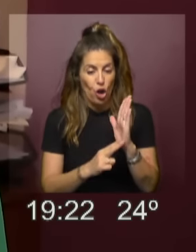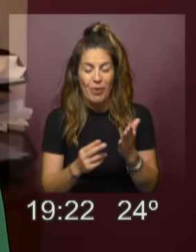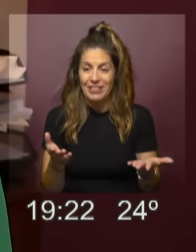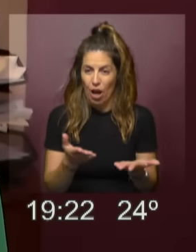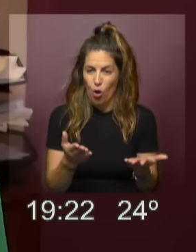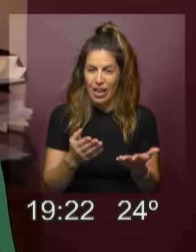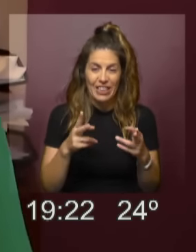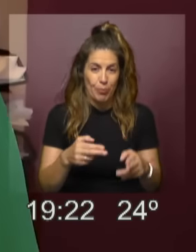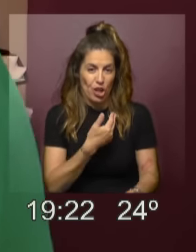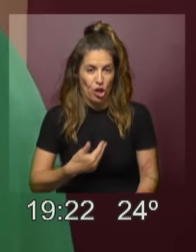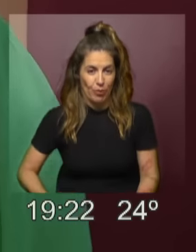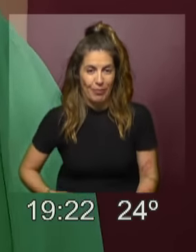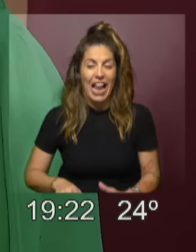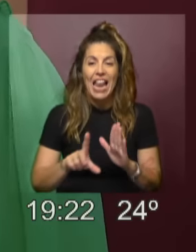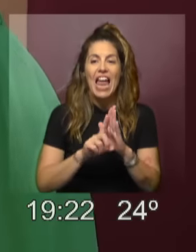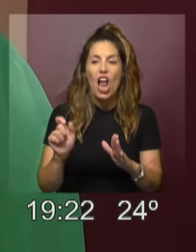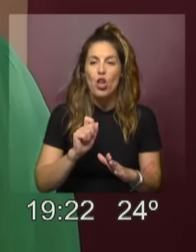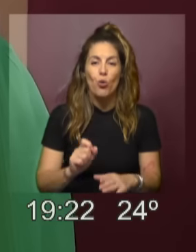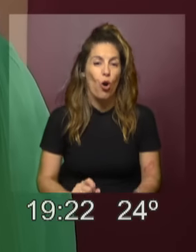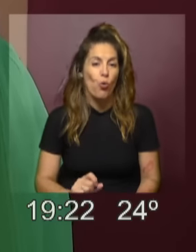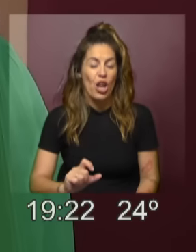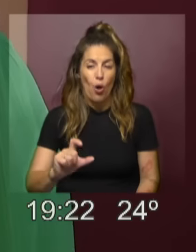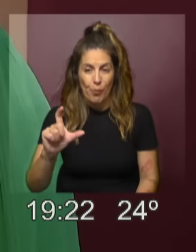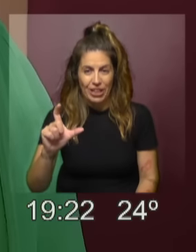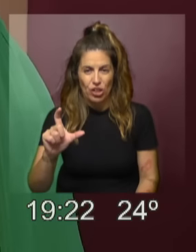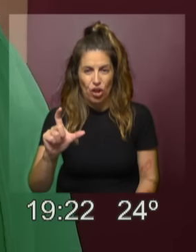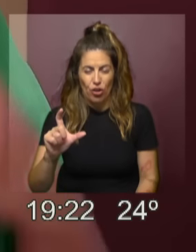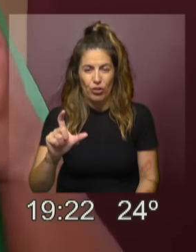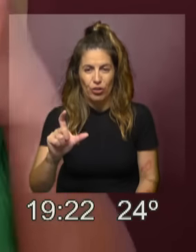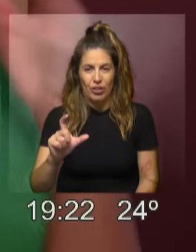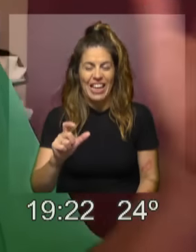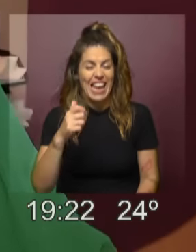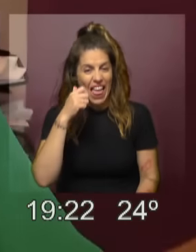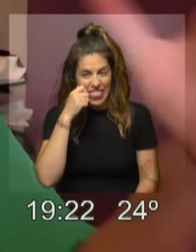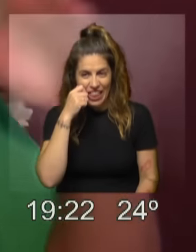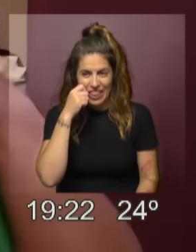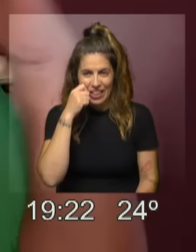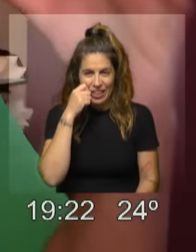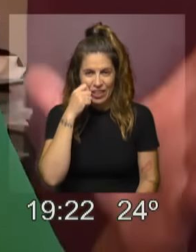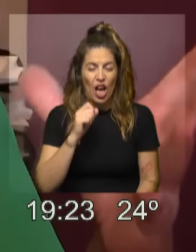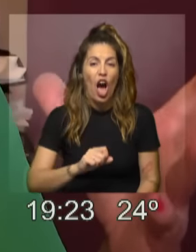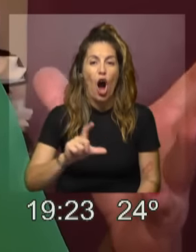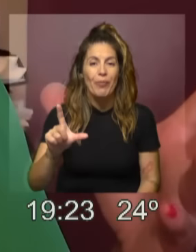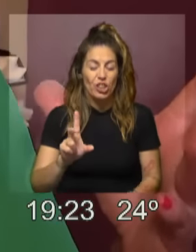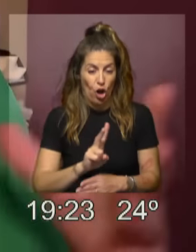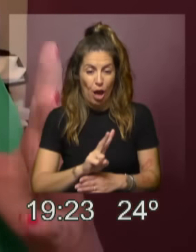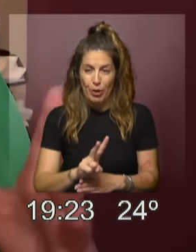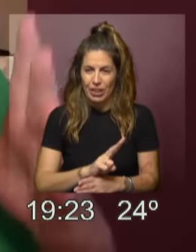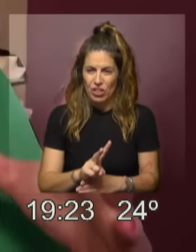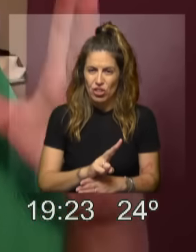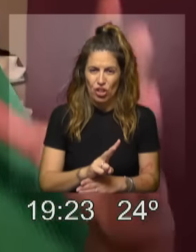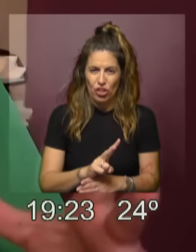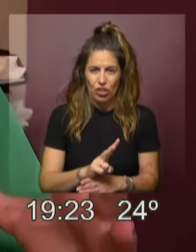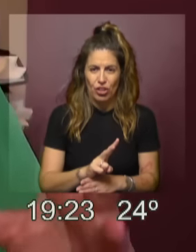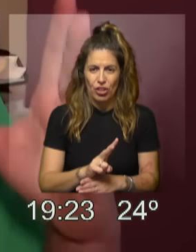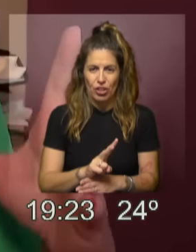gobierno, estableció un aumento en la edad, es decir, aumentó la protección en el